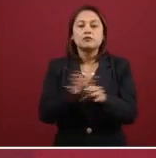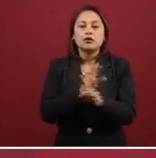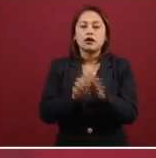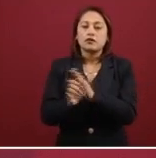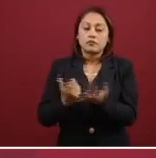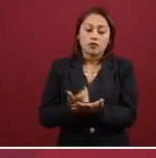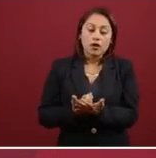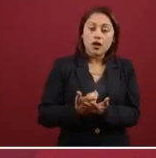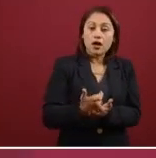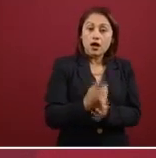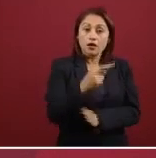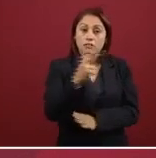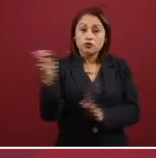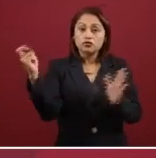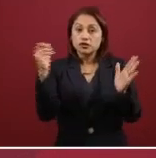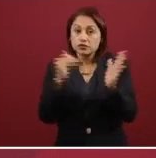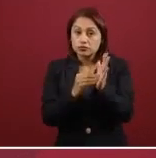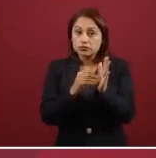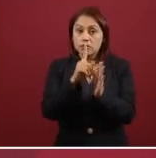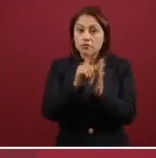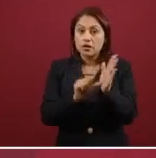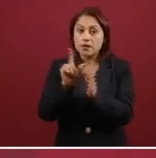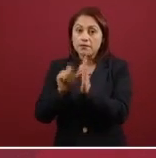200,000 pesos al mes,